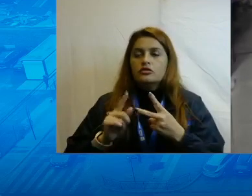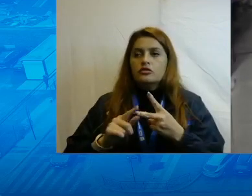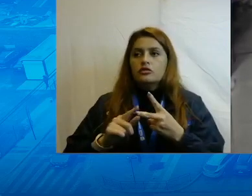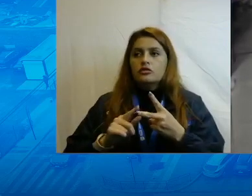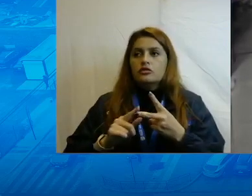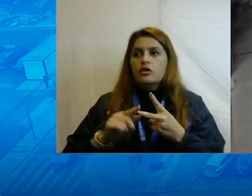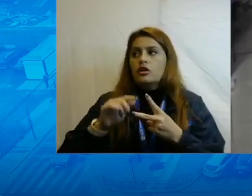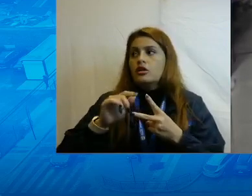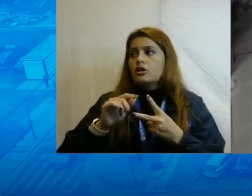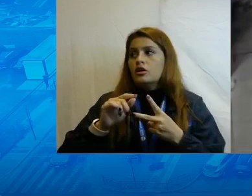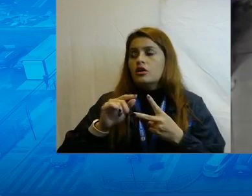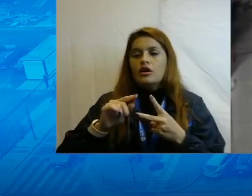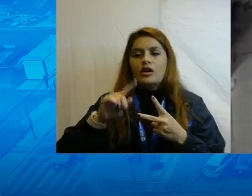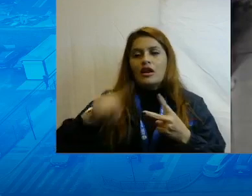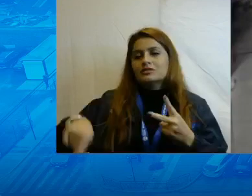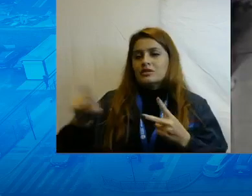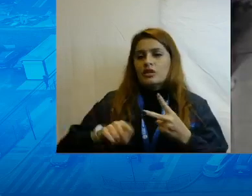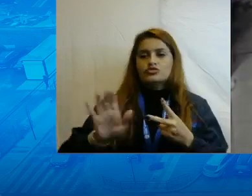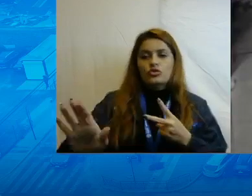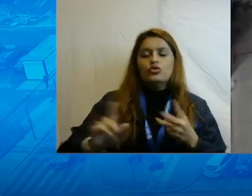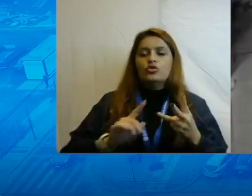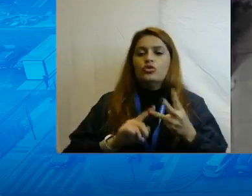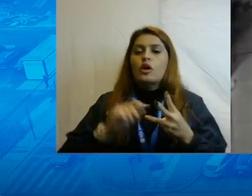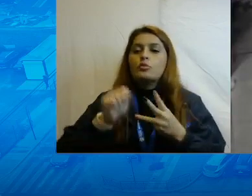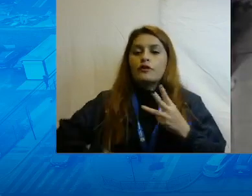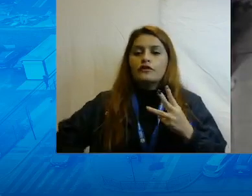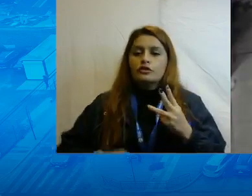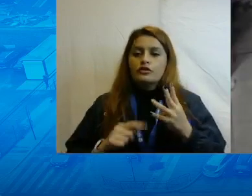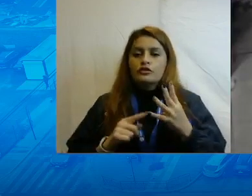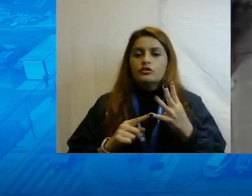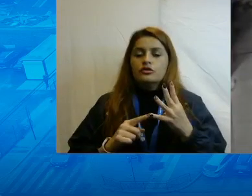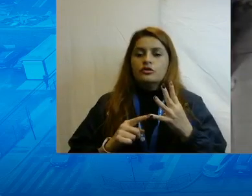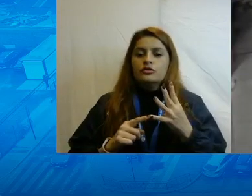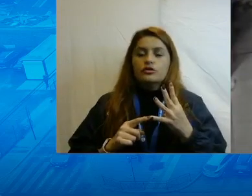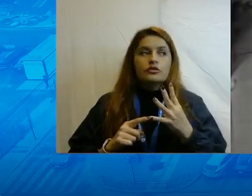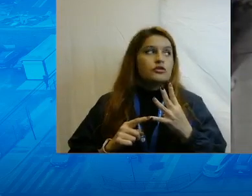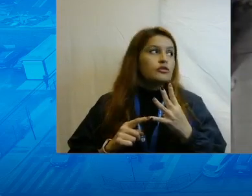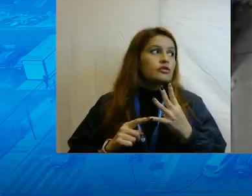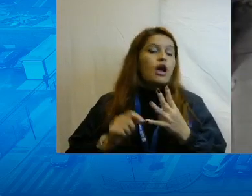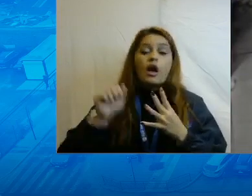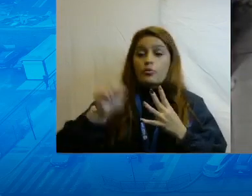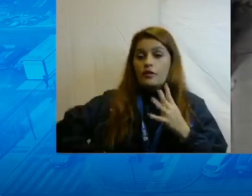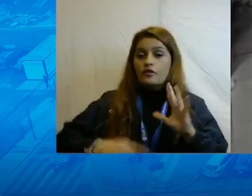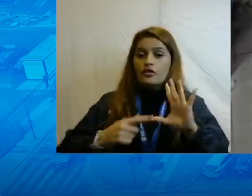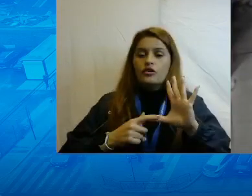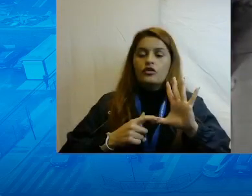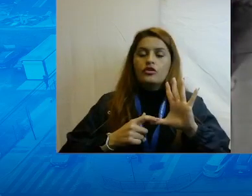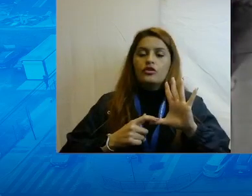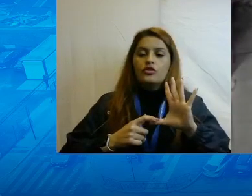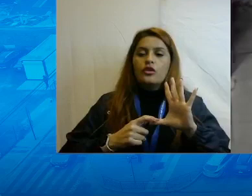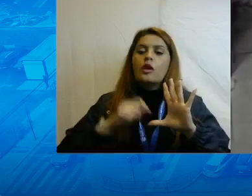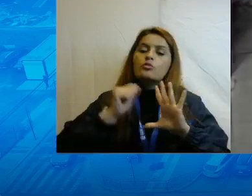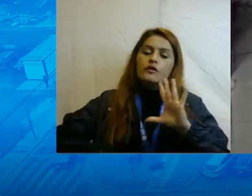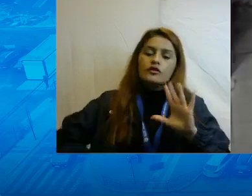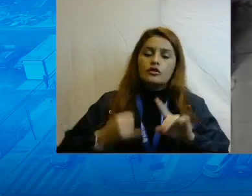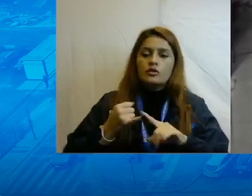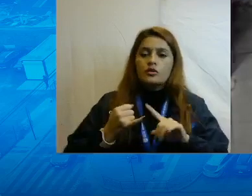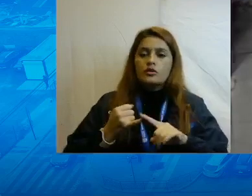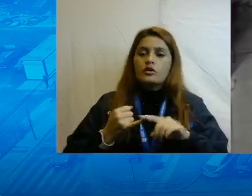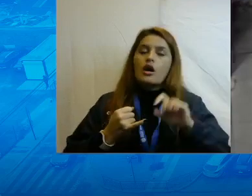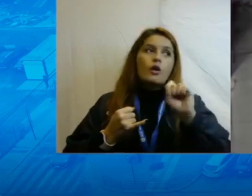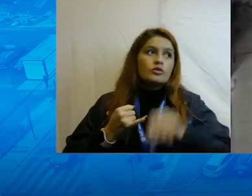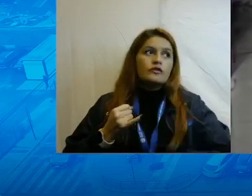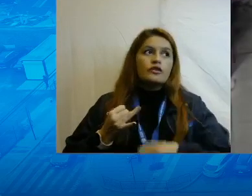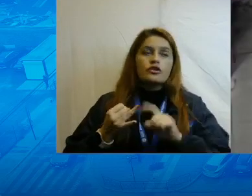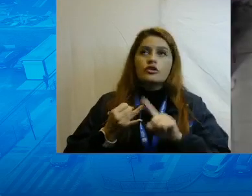Domínguez. Rechazo. Alarcón. Apruebo. Enríquez. Apruebo. Cavión. Apruebo. Pérez.